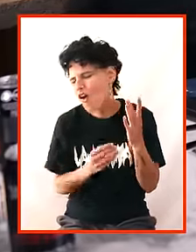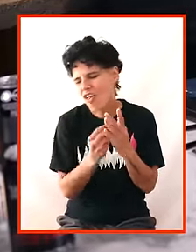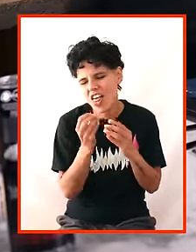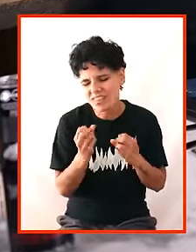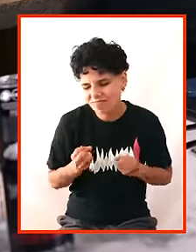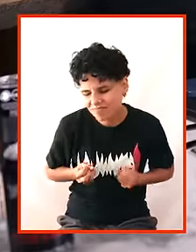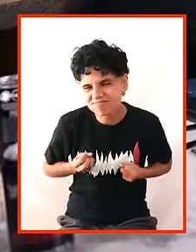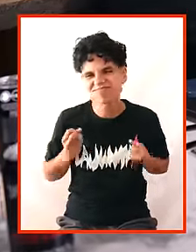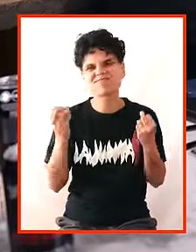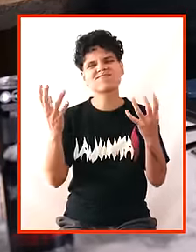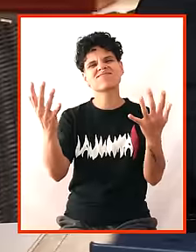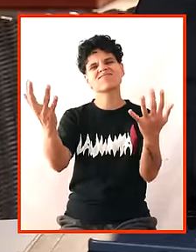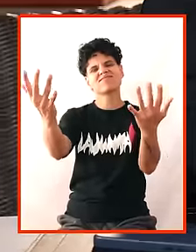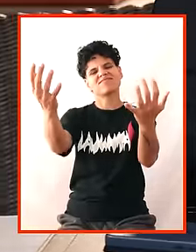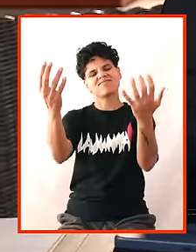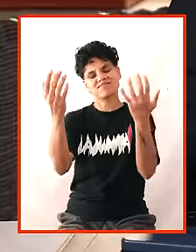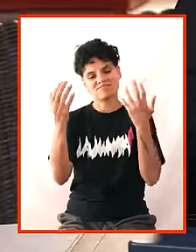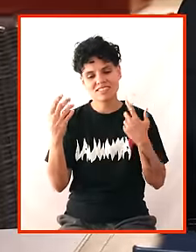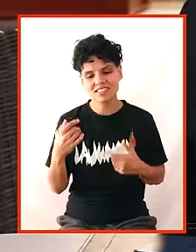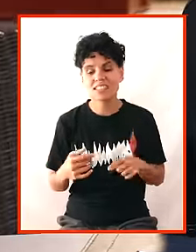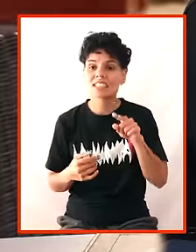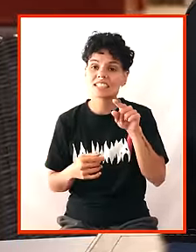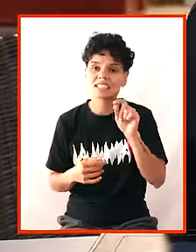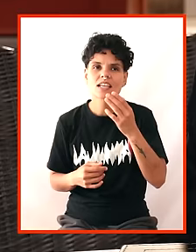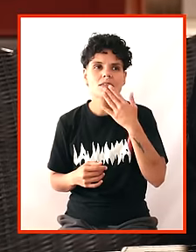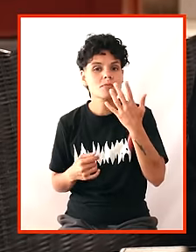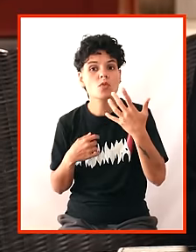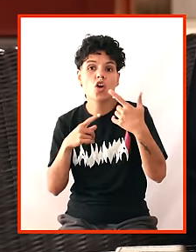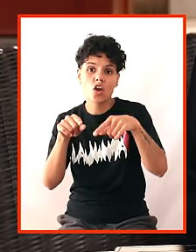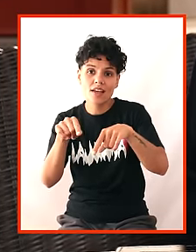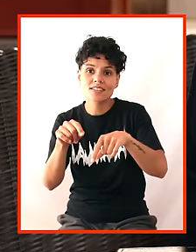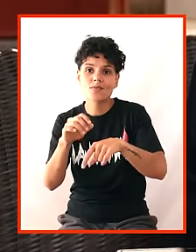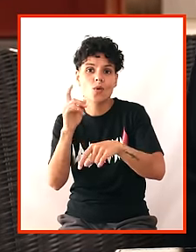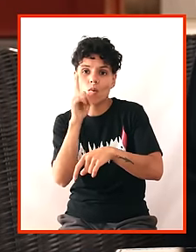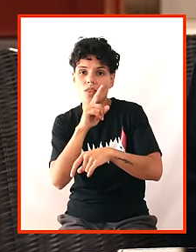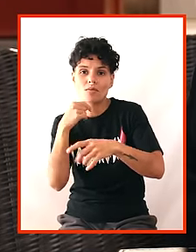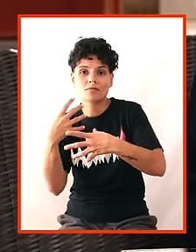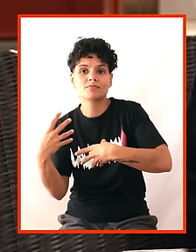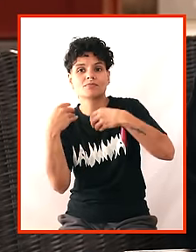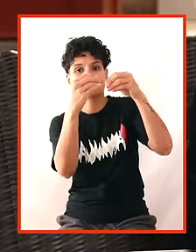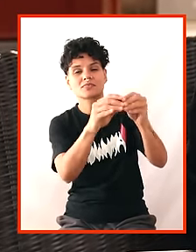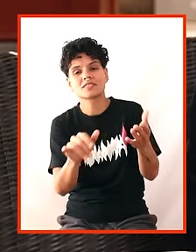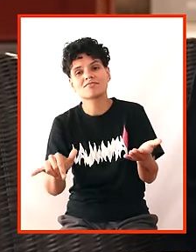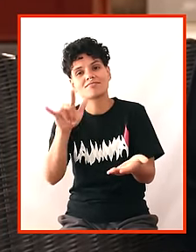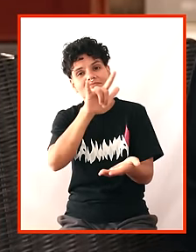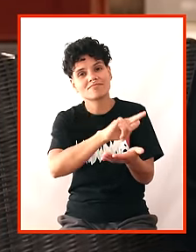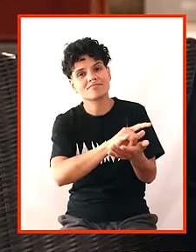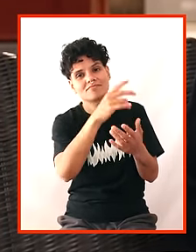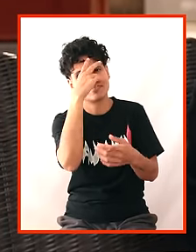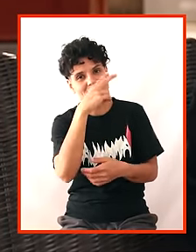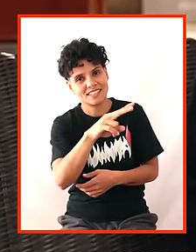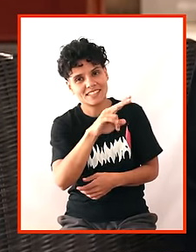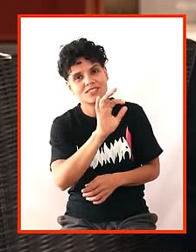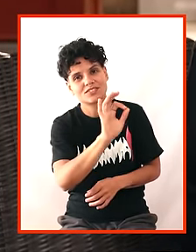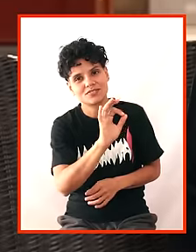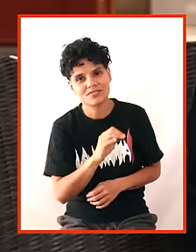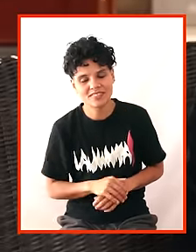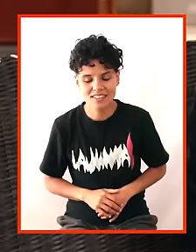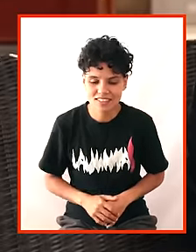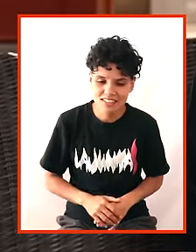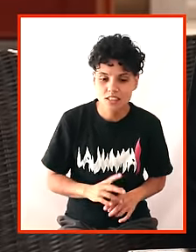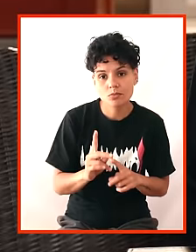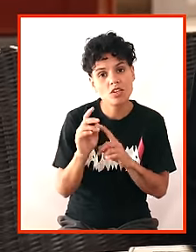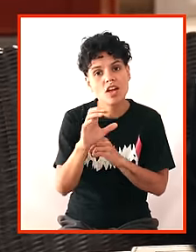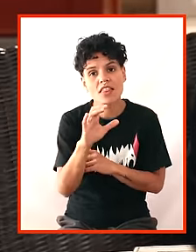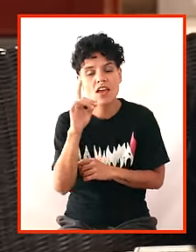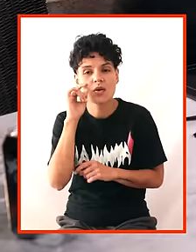ahí, ¿no? Sí. Fue el disco que nos llevó a México. El disco que nos llevó a México. Es que algo tenía el disco que también te... son etapas de la vida. Sí. Uno